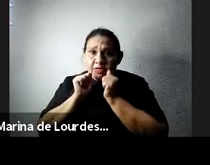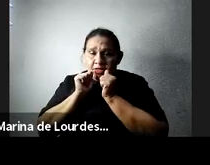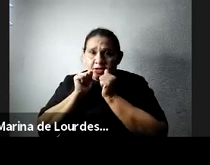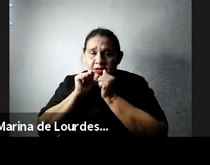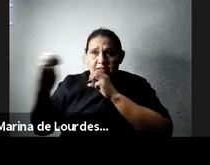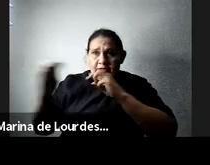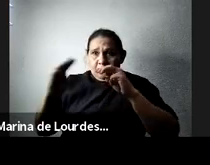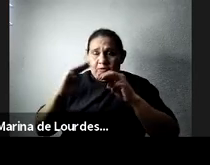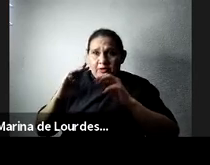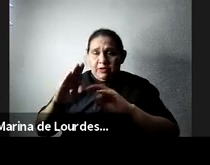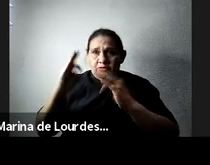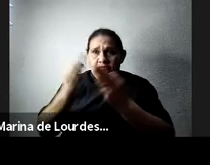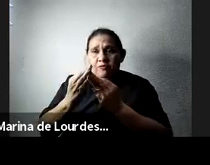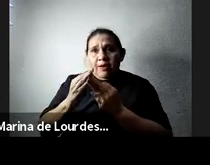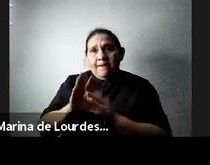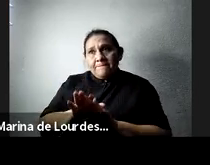una manera perpendicular